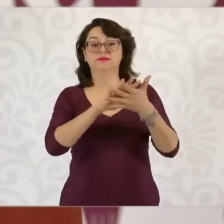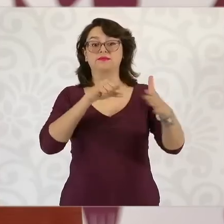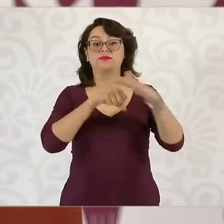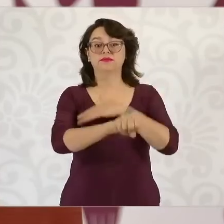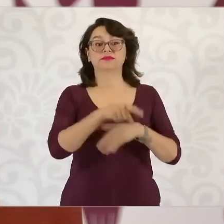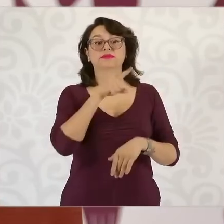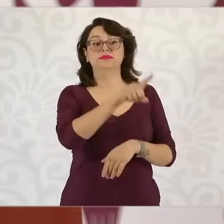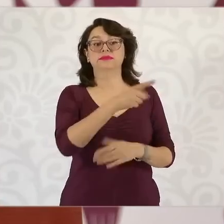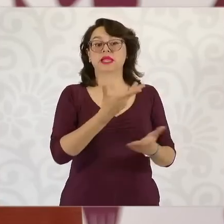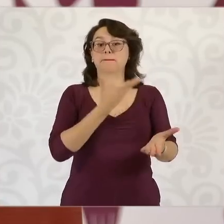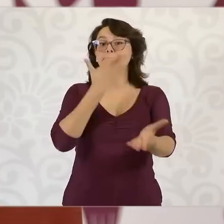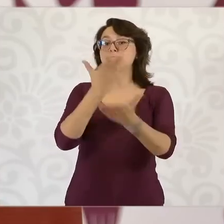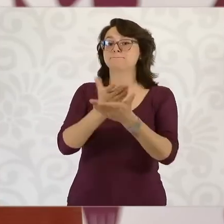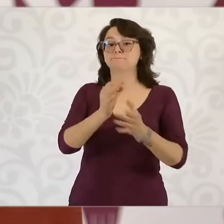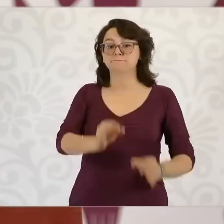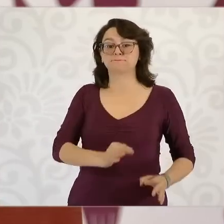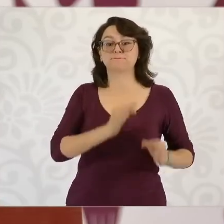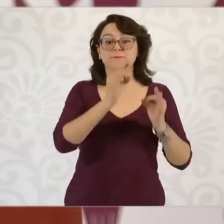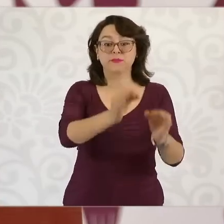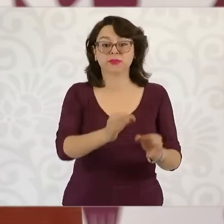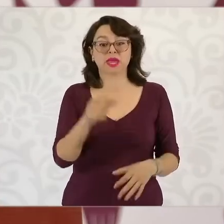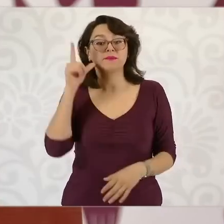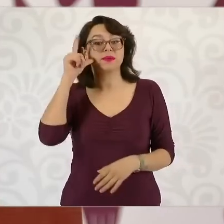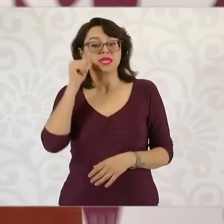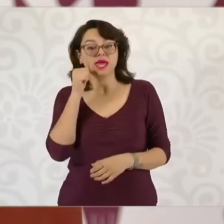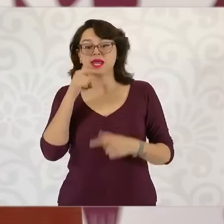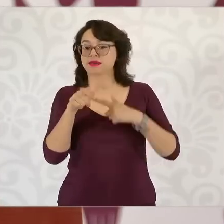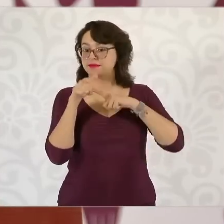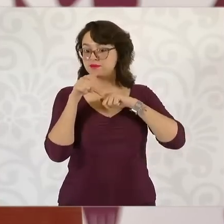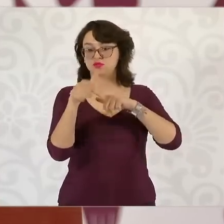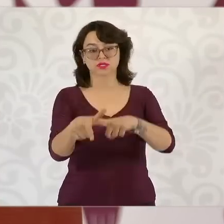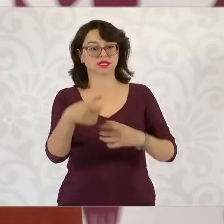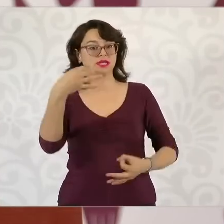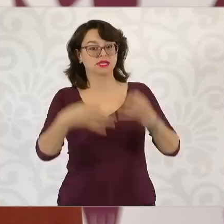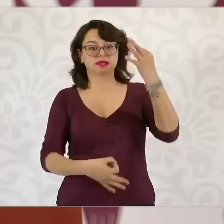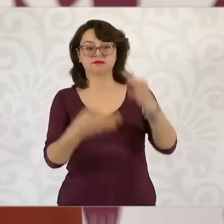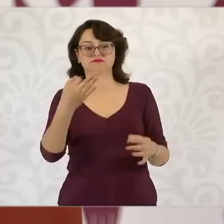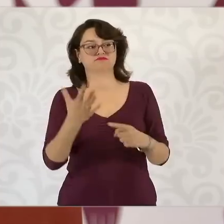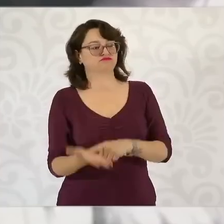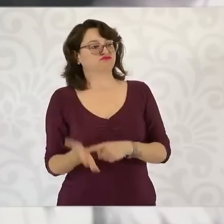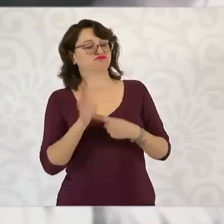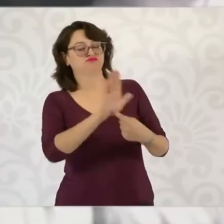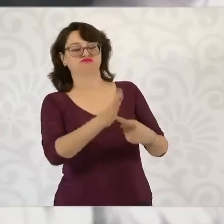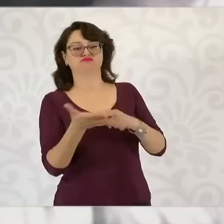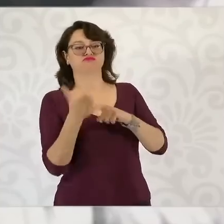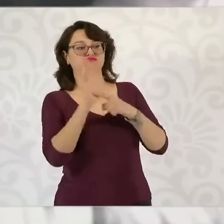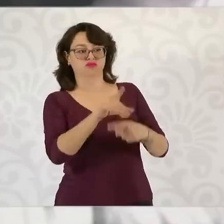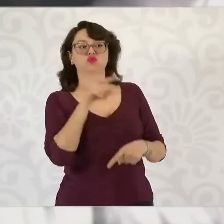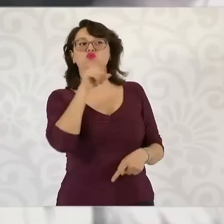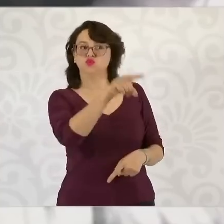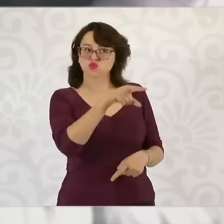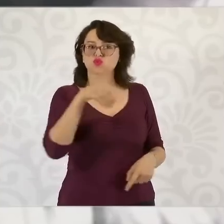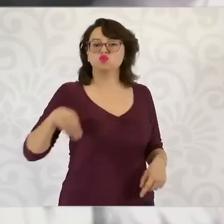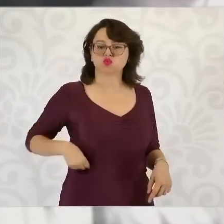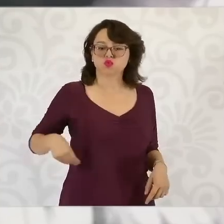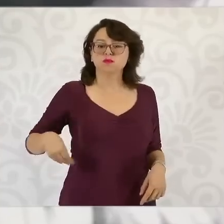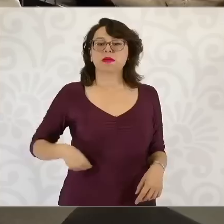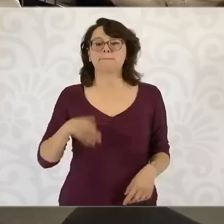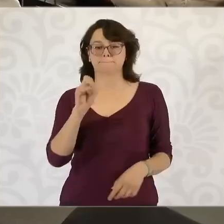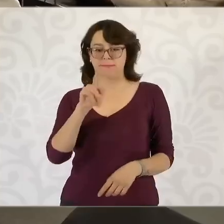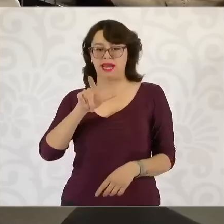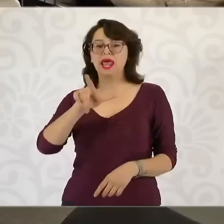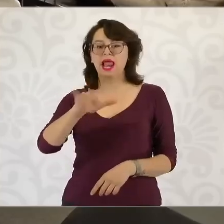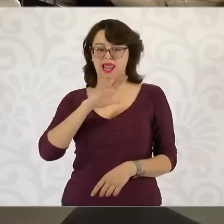con la audiencia y vamos a demostrar con todas las pruebas que tenemos cuáles son nuestros criterios de responsabilidad penal en ese caso.